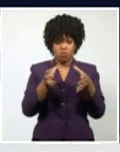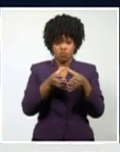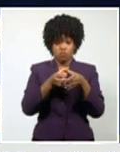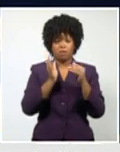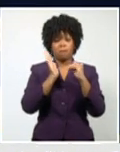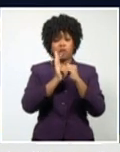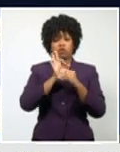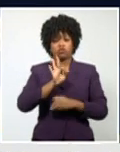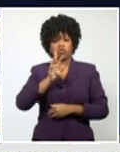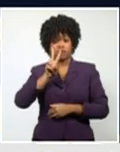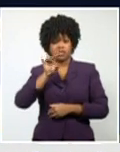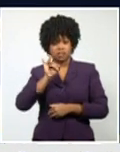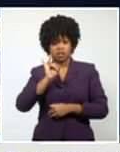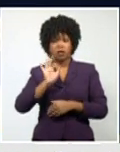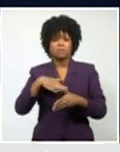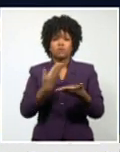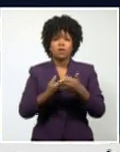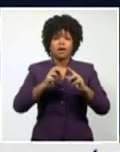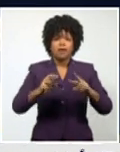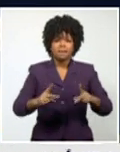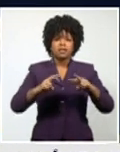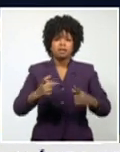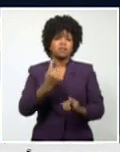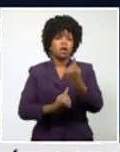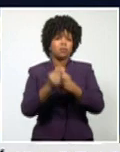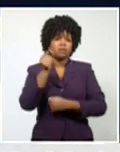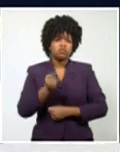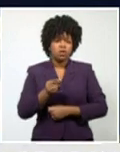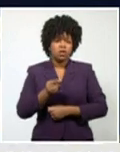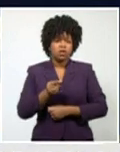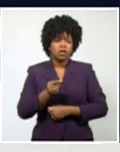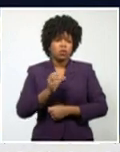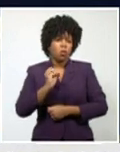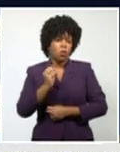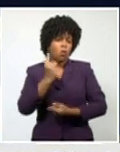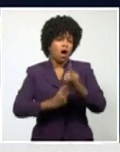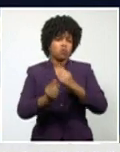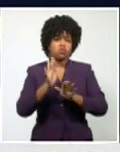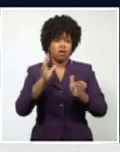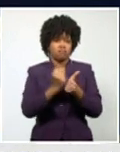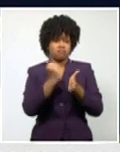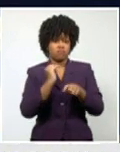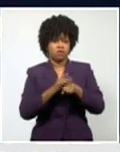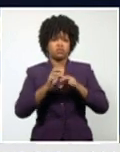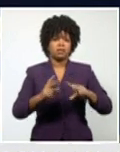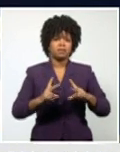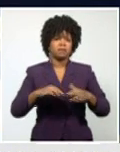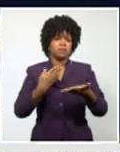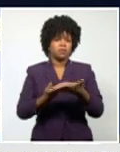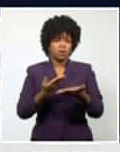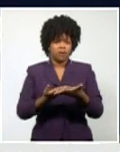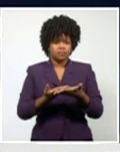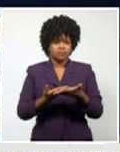1.887 están las pruebas que se le repiten a algunas personas, algunos casos que ya están confirmados y que,